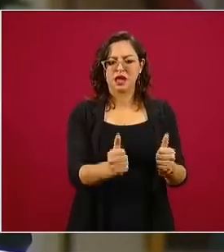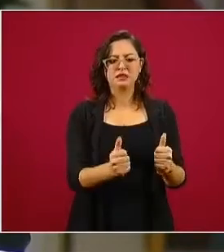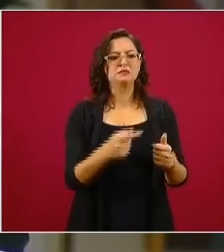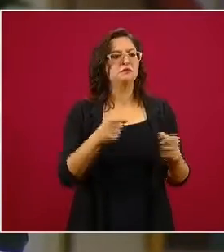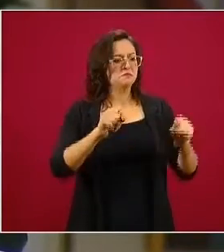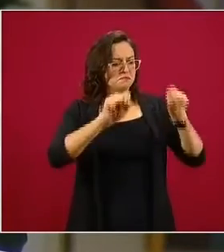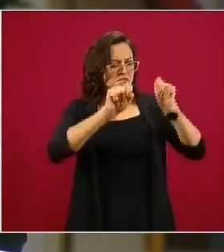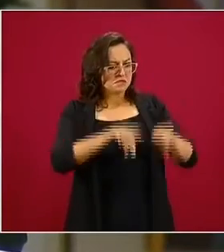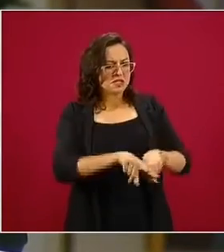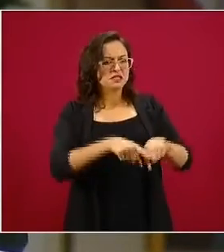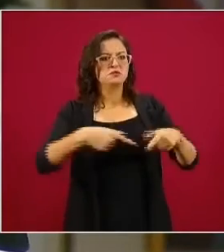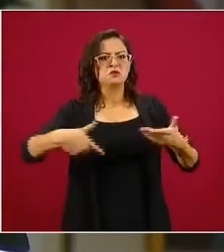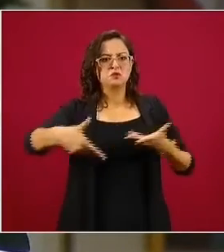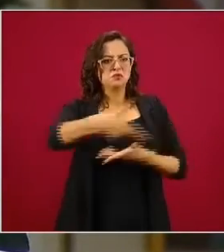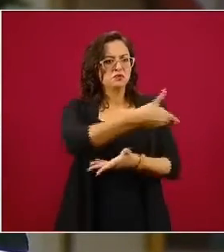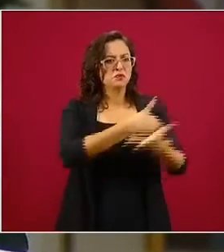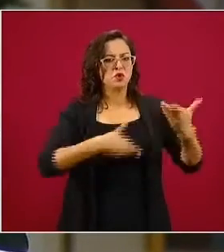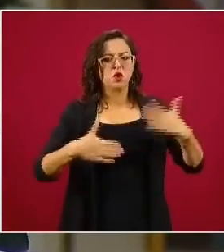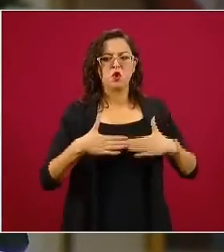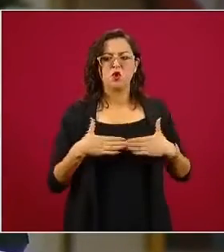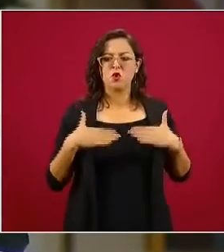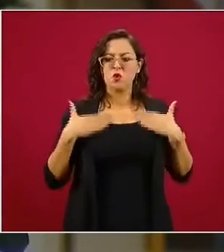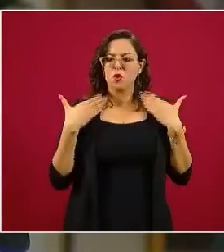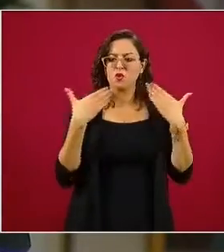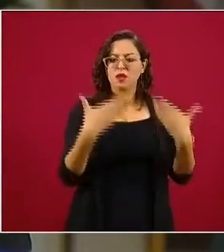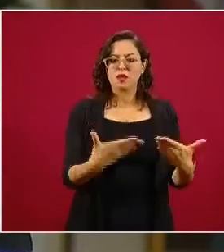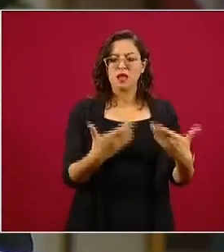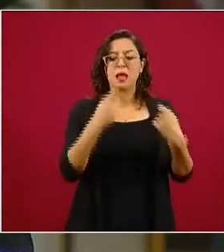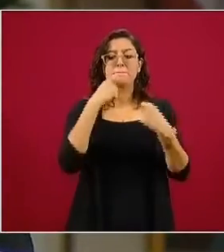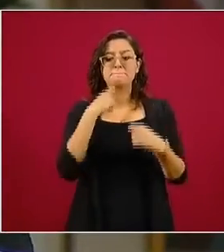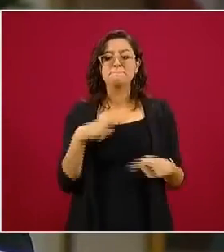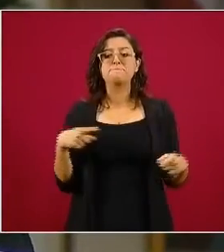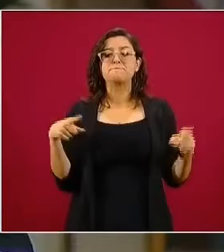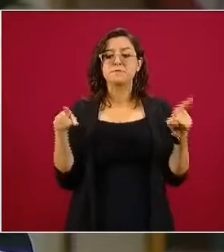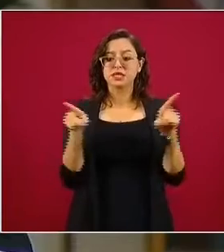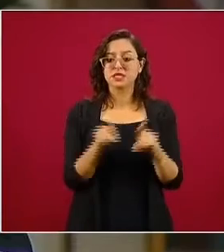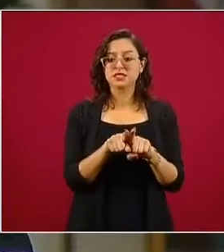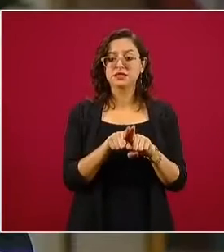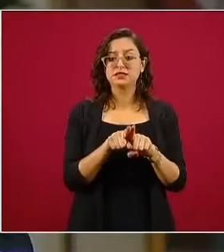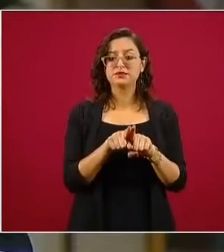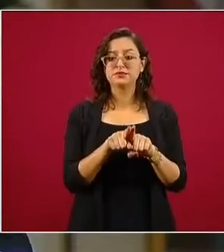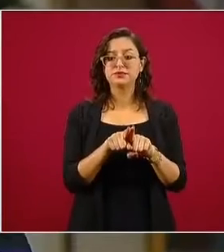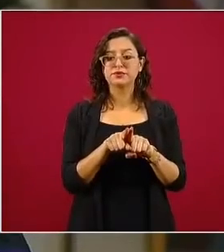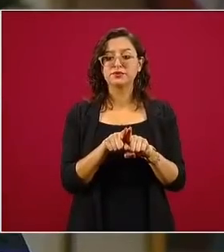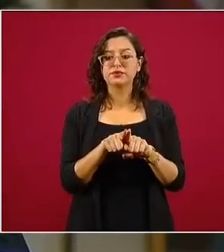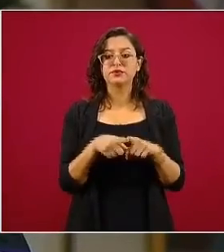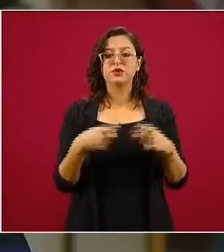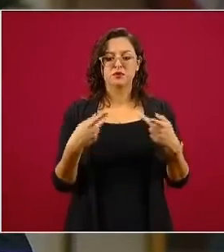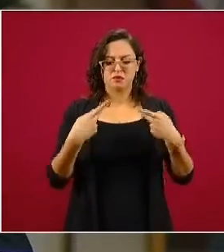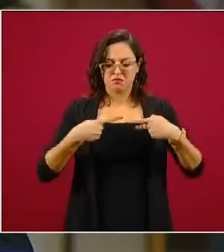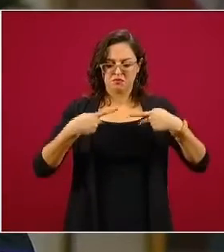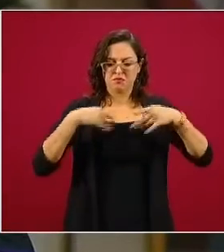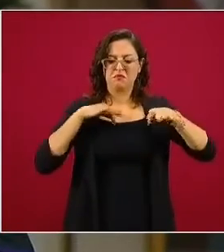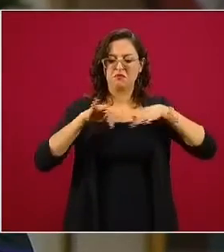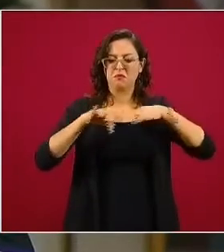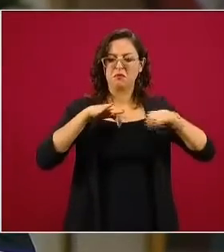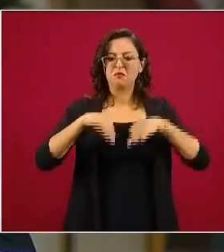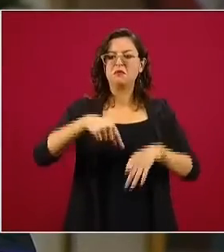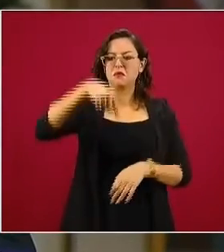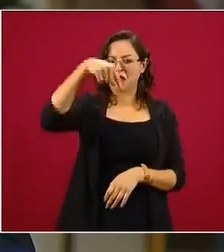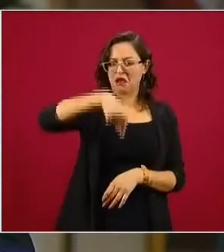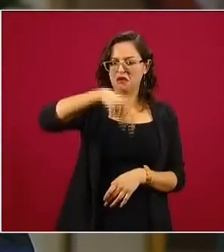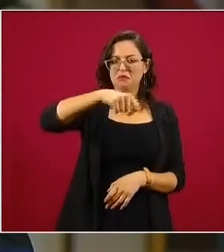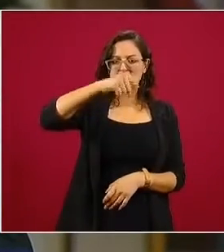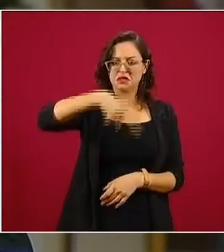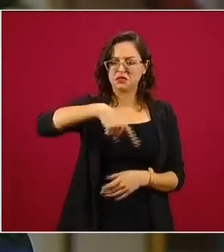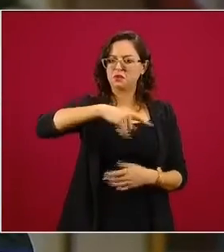confiables para las empresas y con la utilización de fuerza de trabajo de la